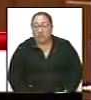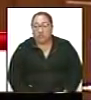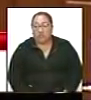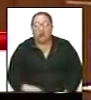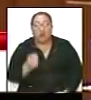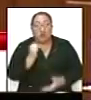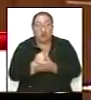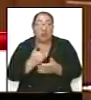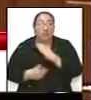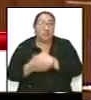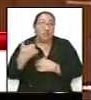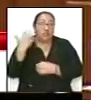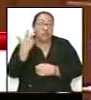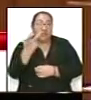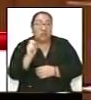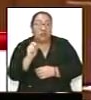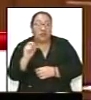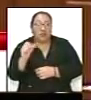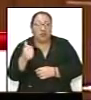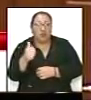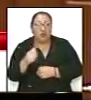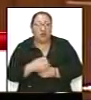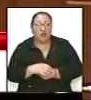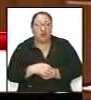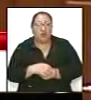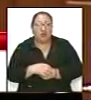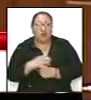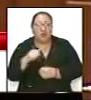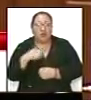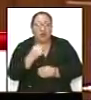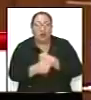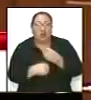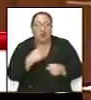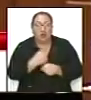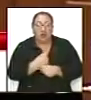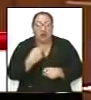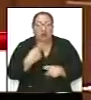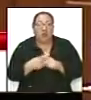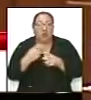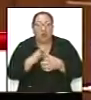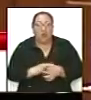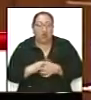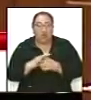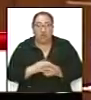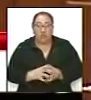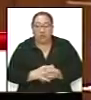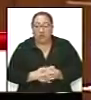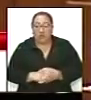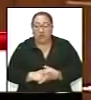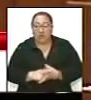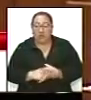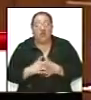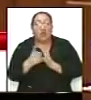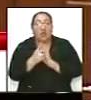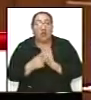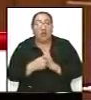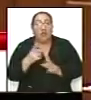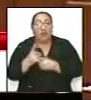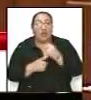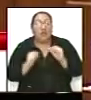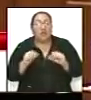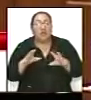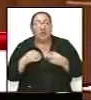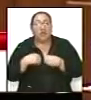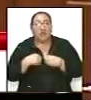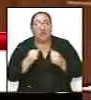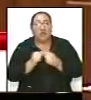el pasado 30 de abril de presente año por unanimidad el dictamen que declara